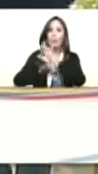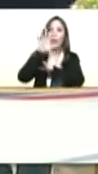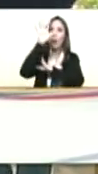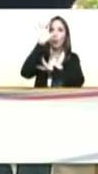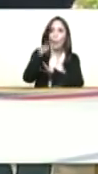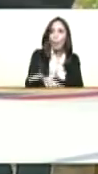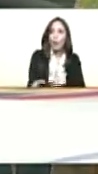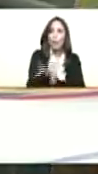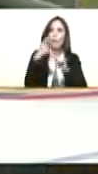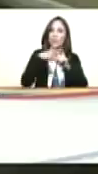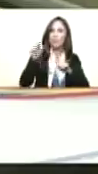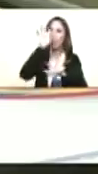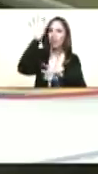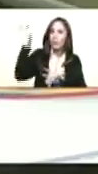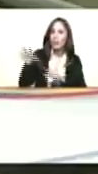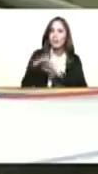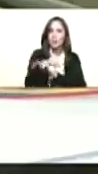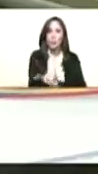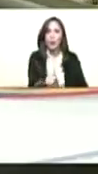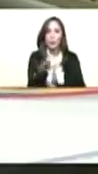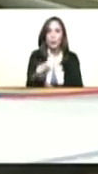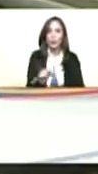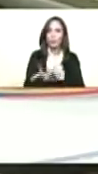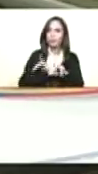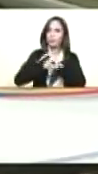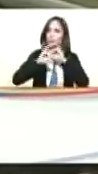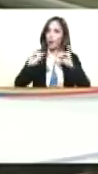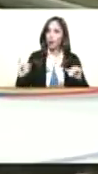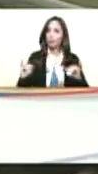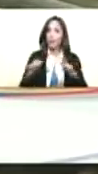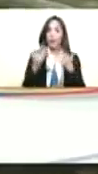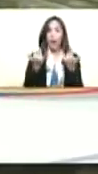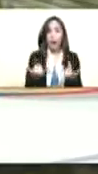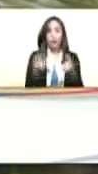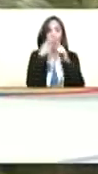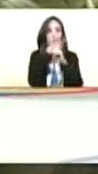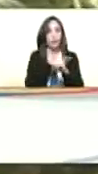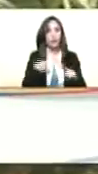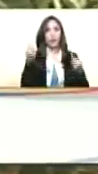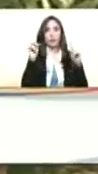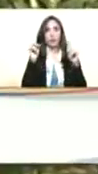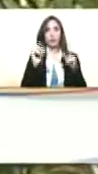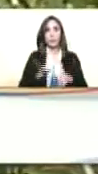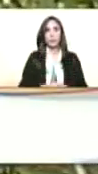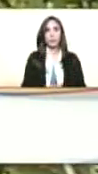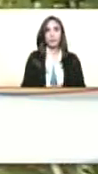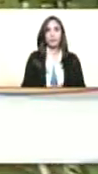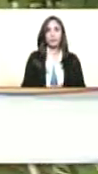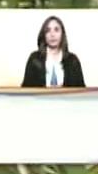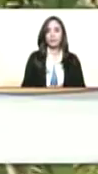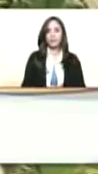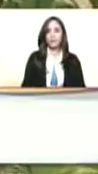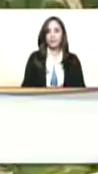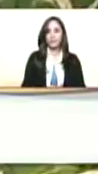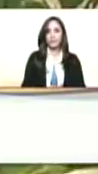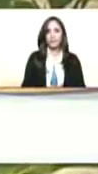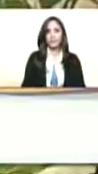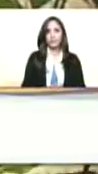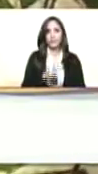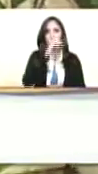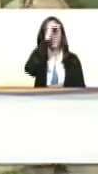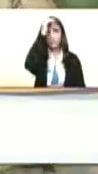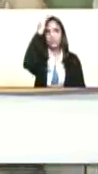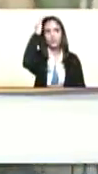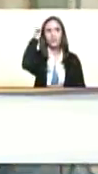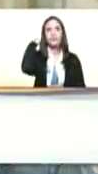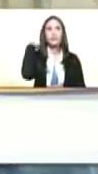capitalismo rentista dependiente, ¿no? Ya no, hemos roto las cadenas de la dependencia del rentismo capitalista petrolero y